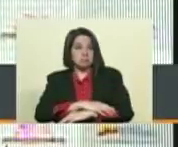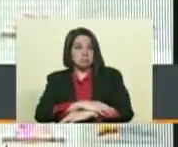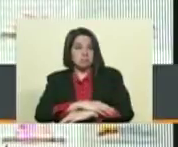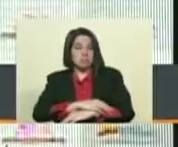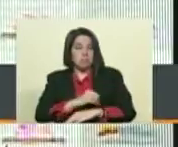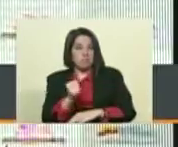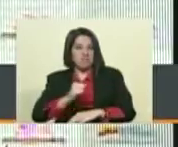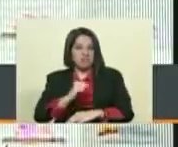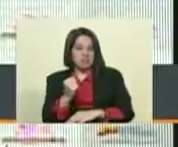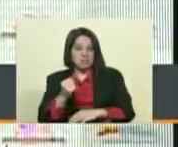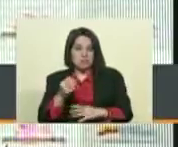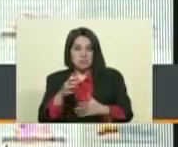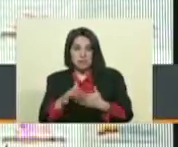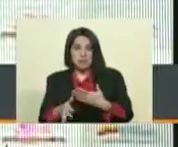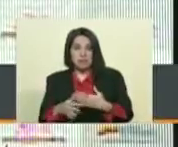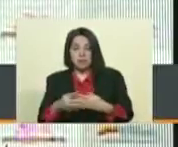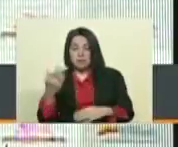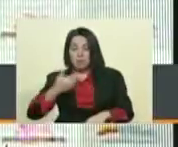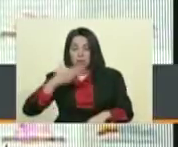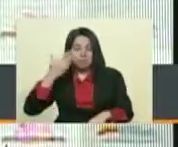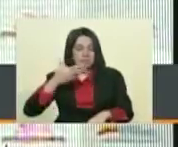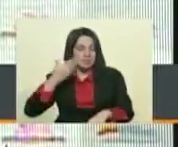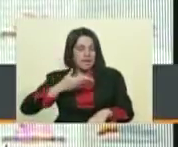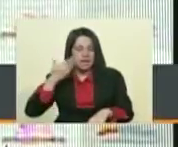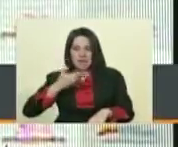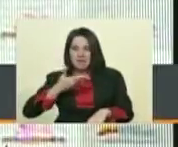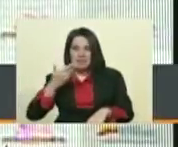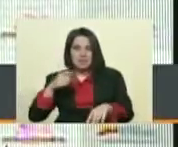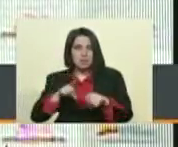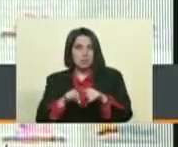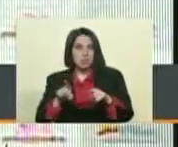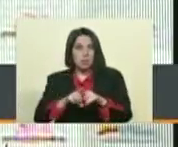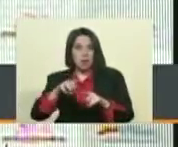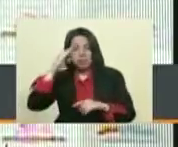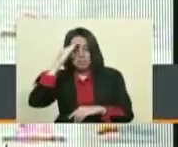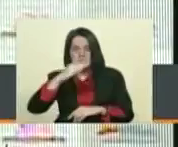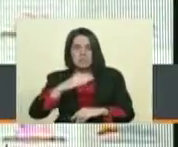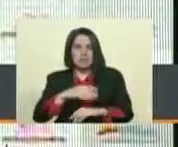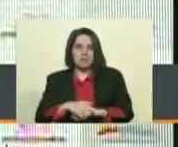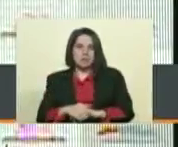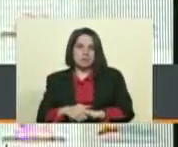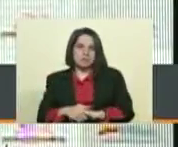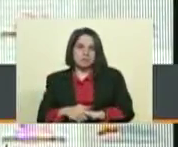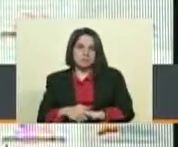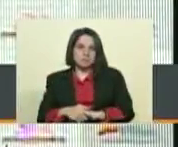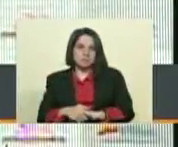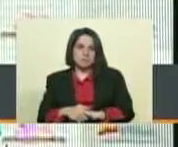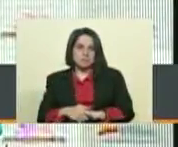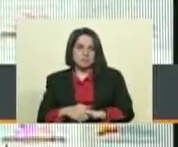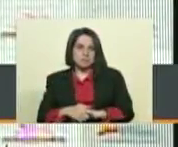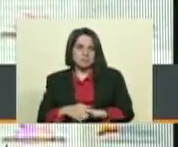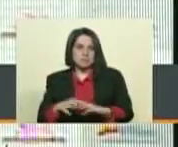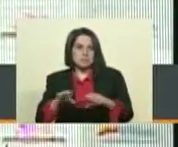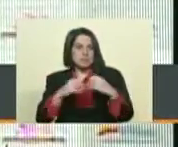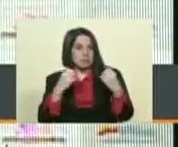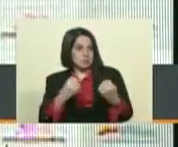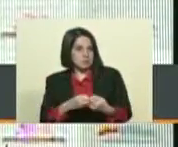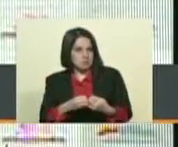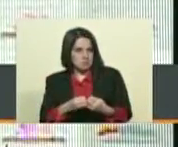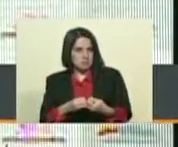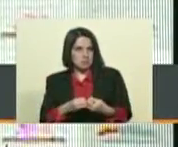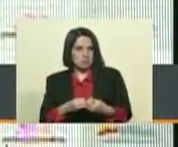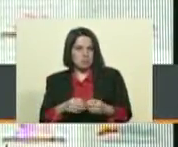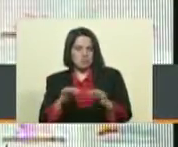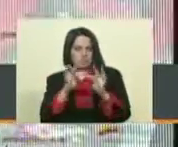es tan importante como la disciplina militar, ¿ah? La disciplina, la organización, el método